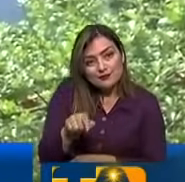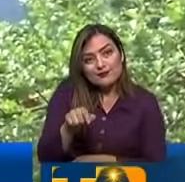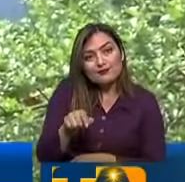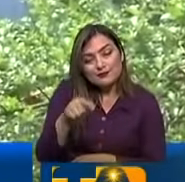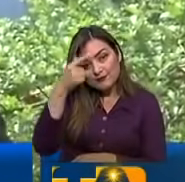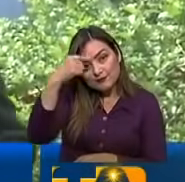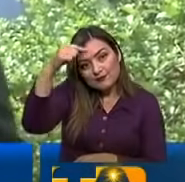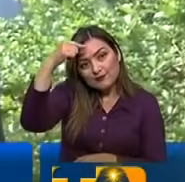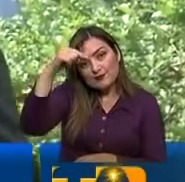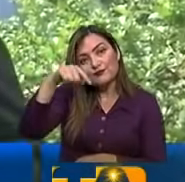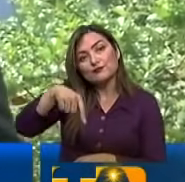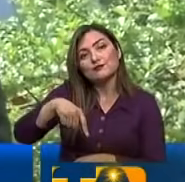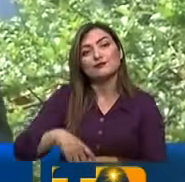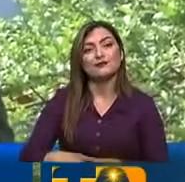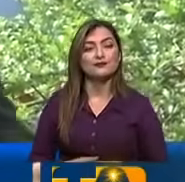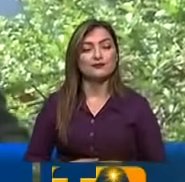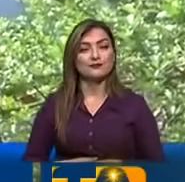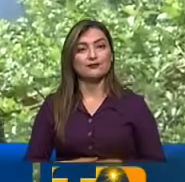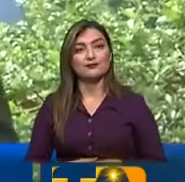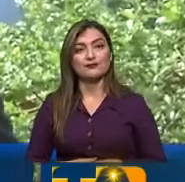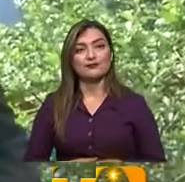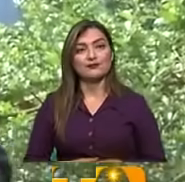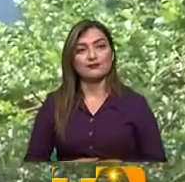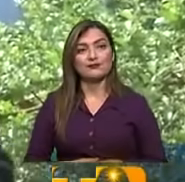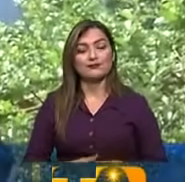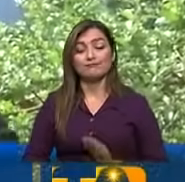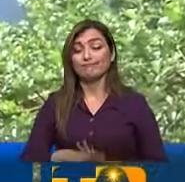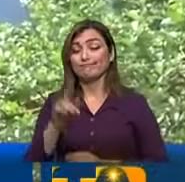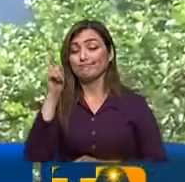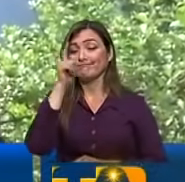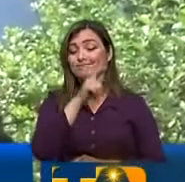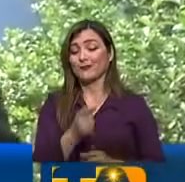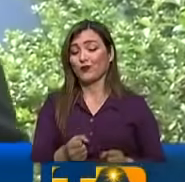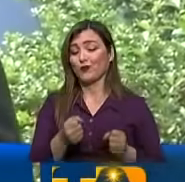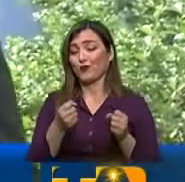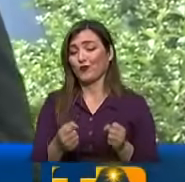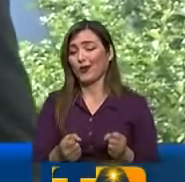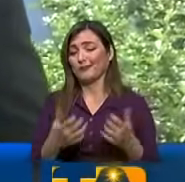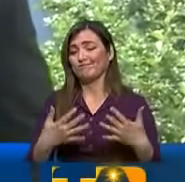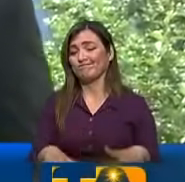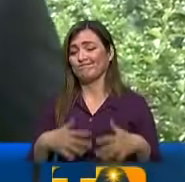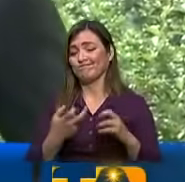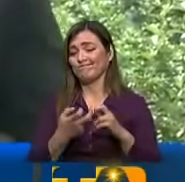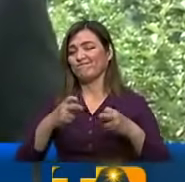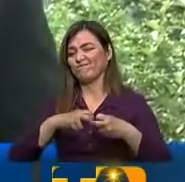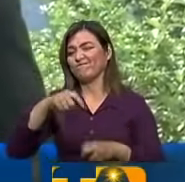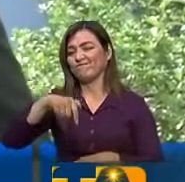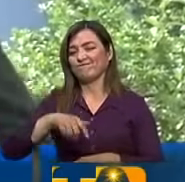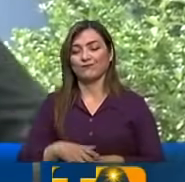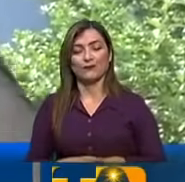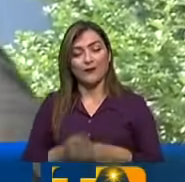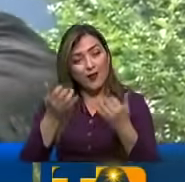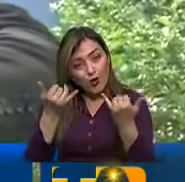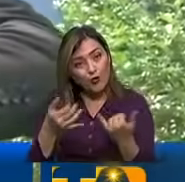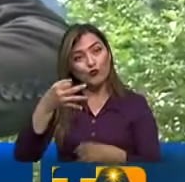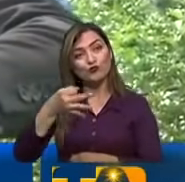decías, a este punto, con uno de los conflictivos del Distrito Metropolitano de Quito. En este momento, justamente en este